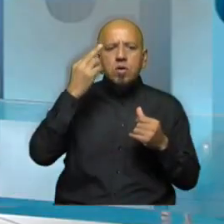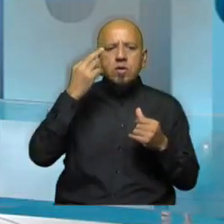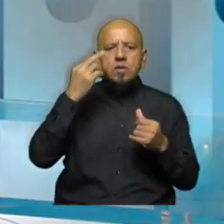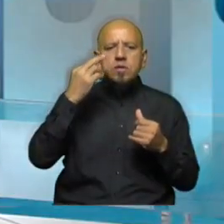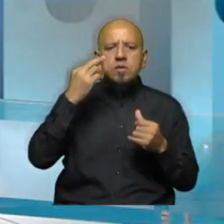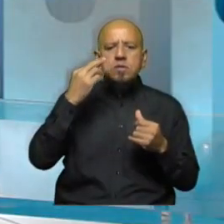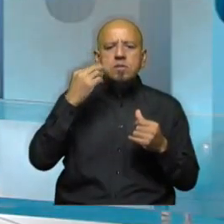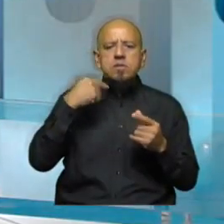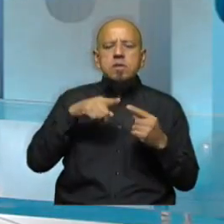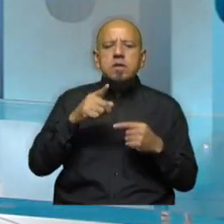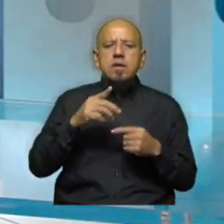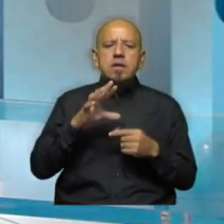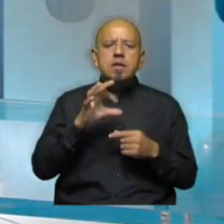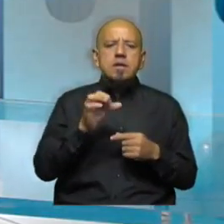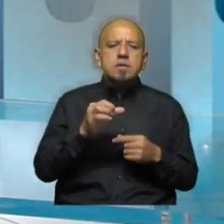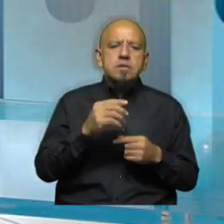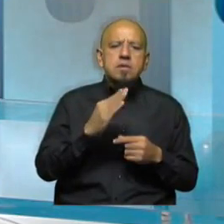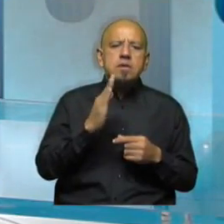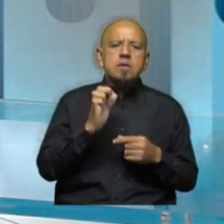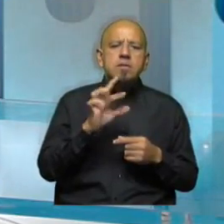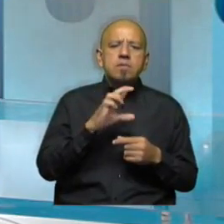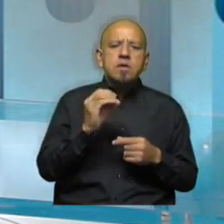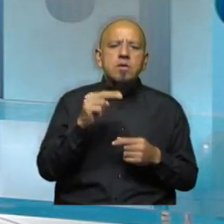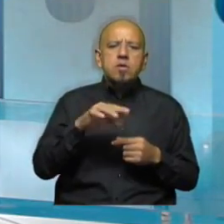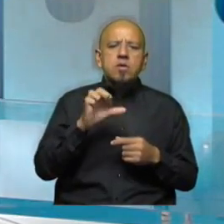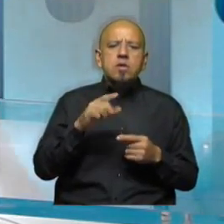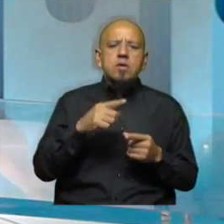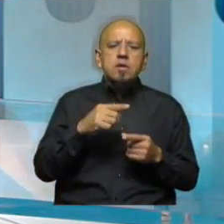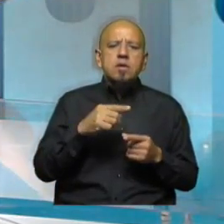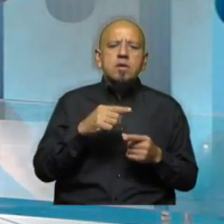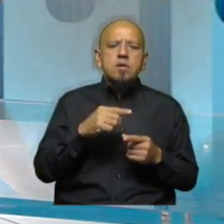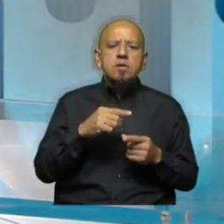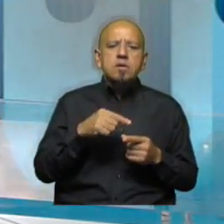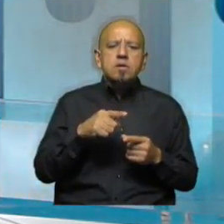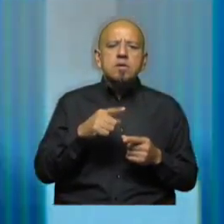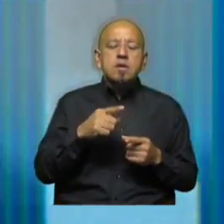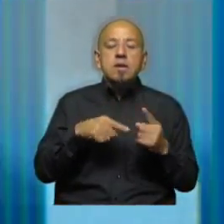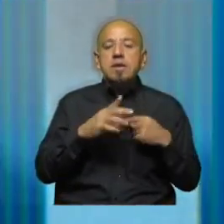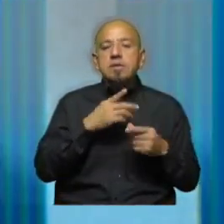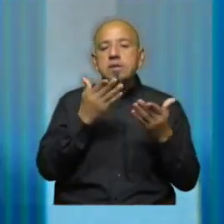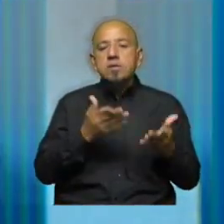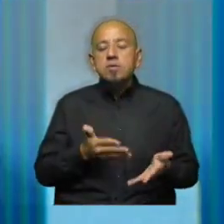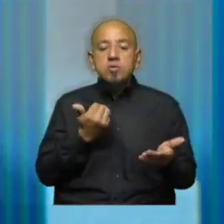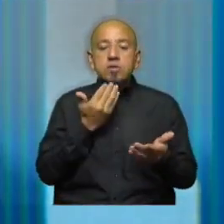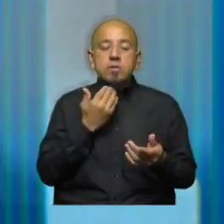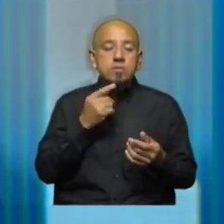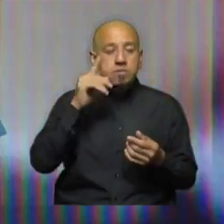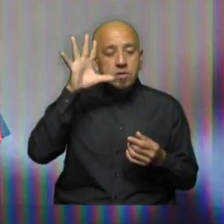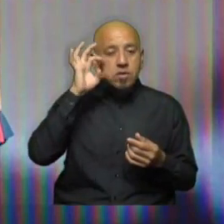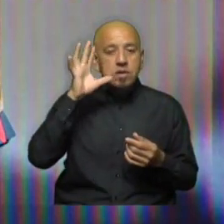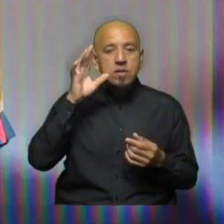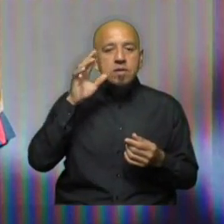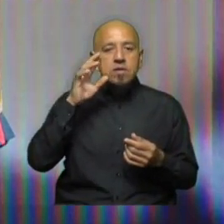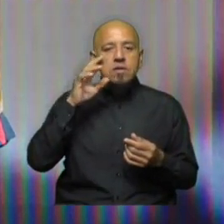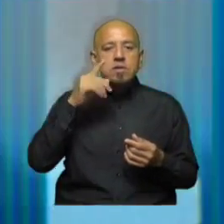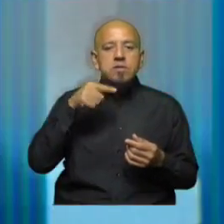Silva, claro, también, Adriana, ¿no? Silva, Sarita Perrona y Leo Lorenzo. Está Agustín Ferrando, que claro, esa parte nos habíamos olvidado, creo, ¿no? Sí. De la